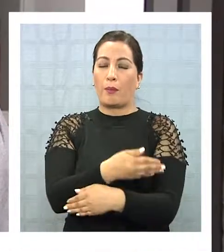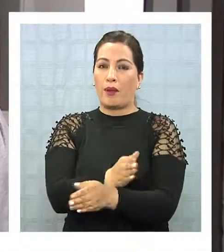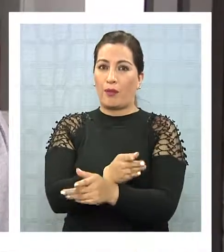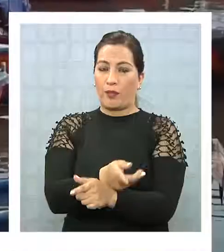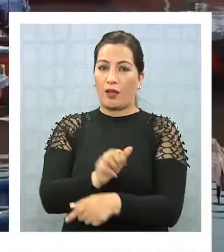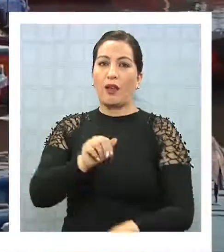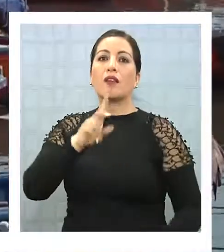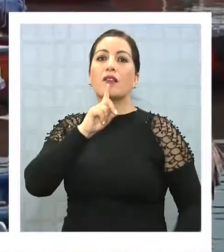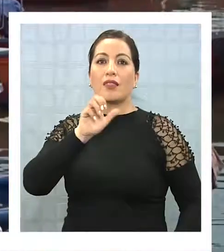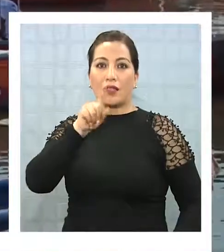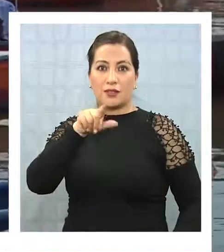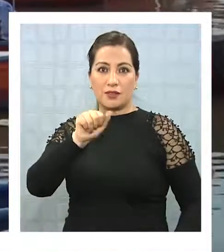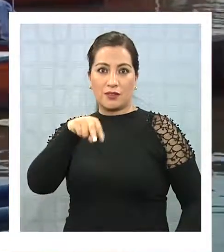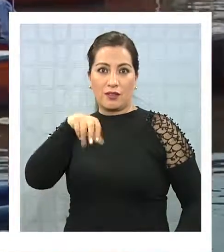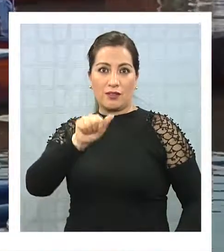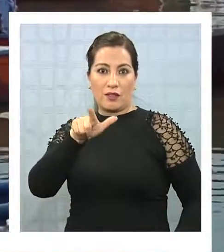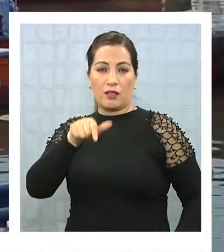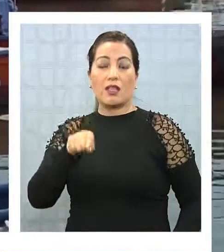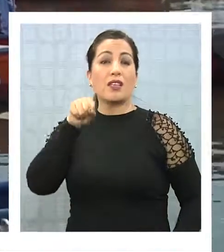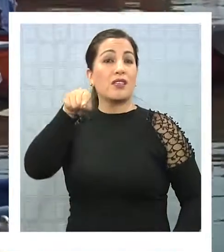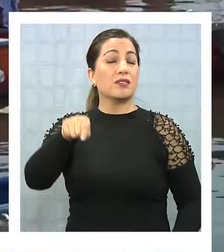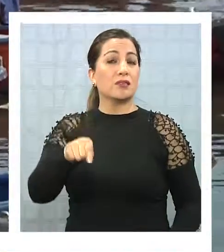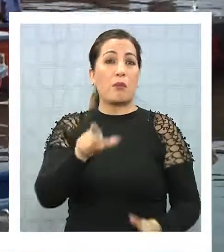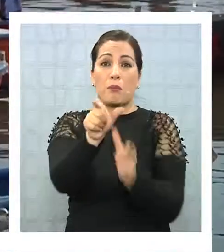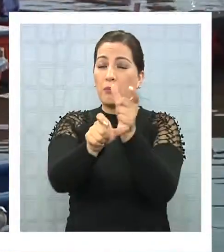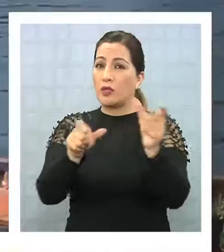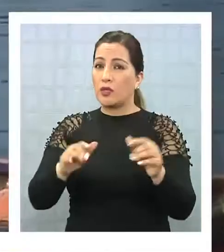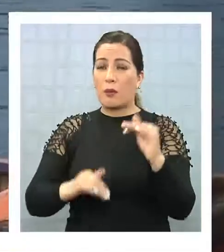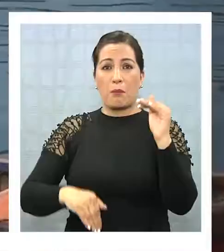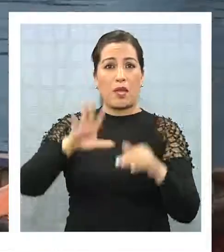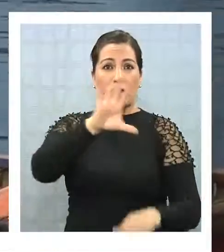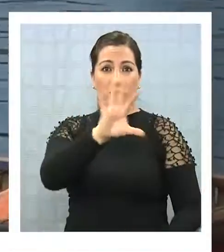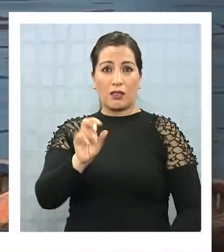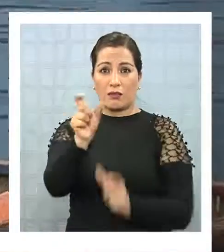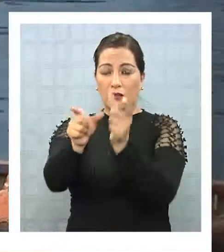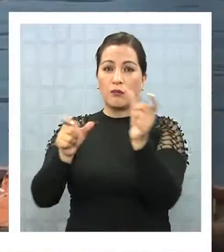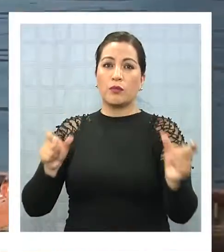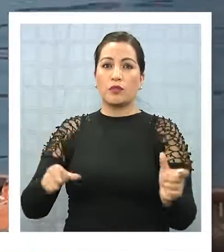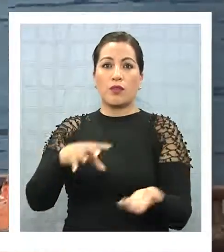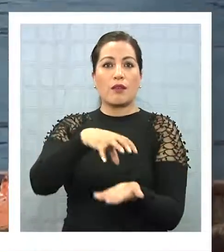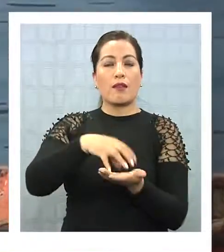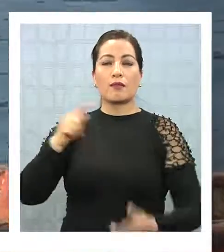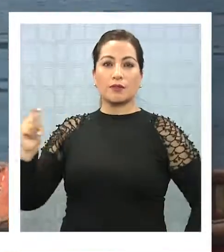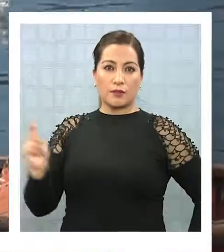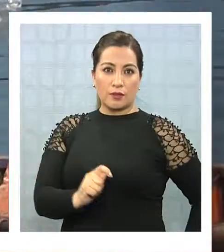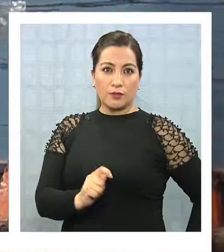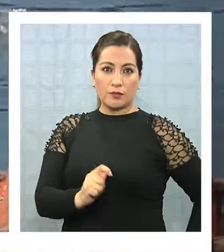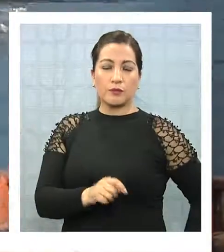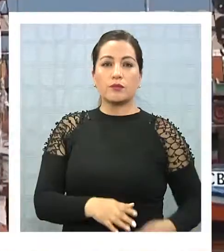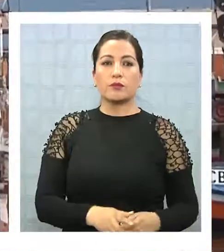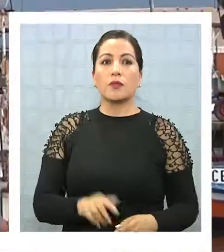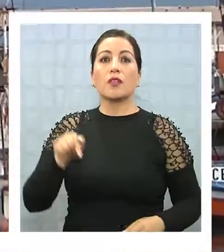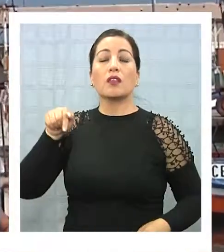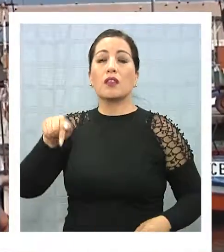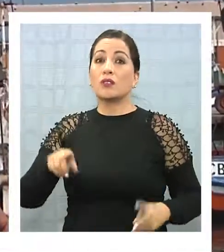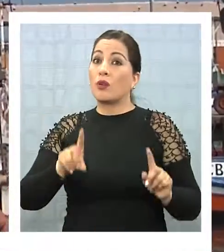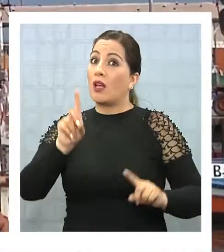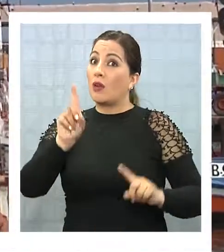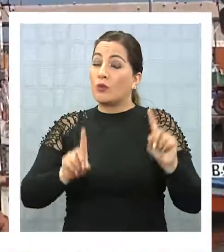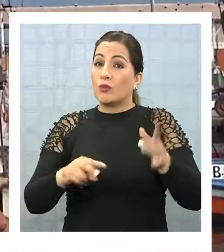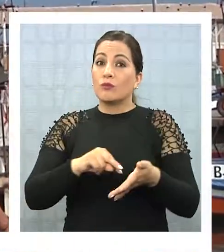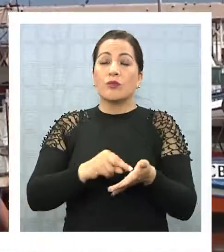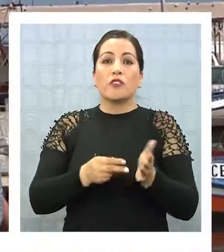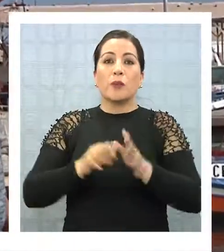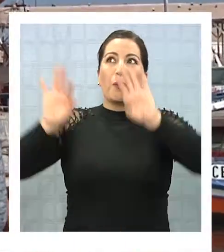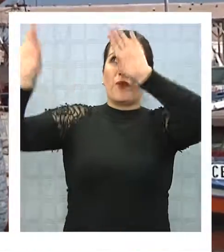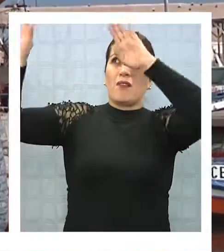para la pesca artesanal. La pesca artesanal abarca una población superior a las 500 personas en la región de Tarapacá, los que se ven